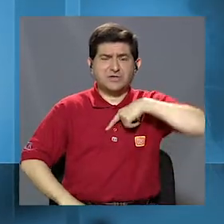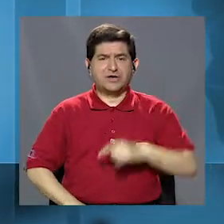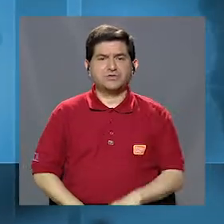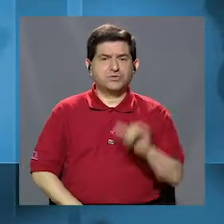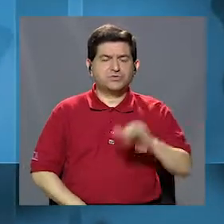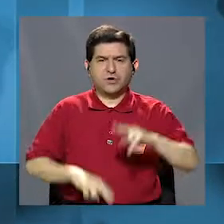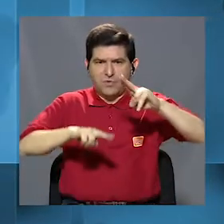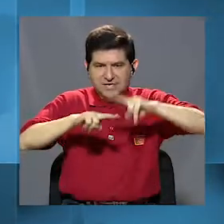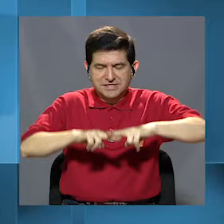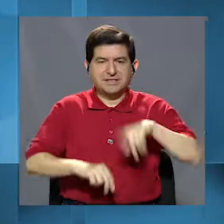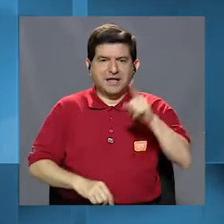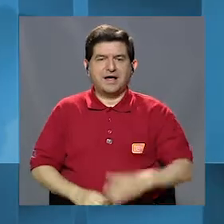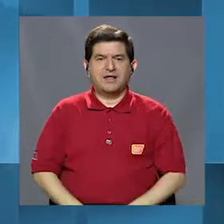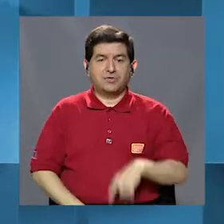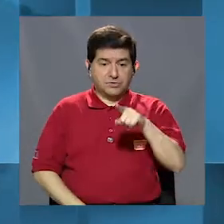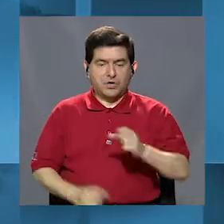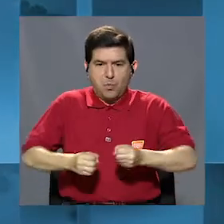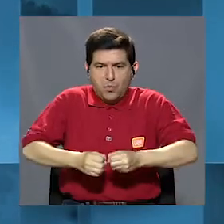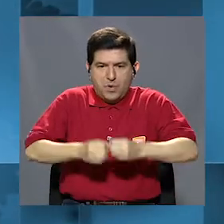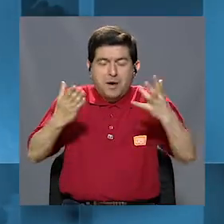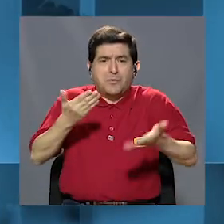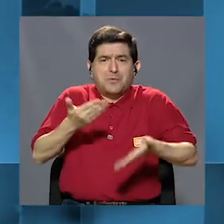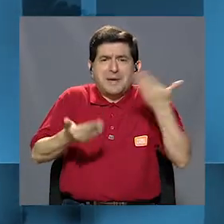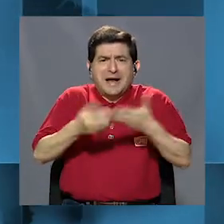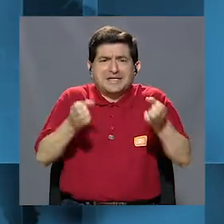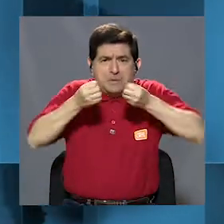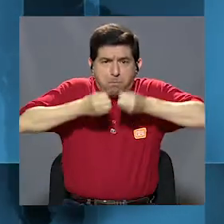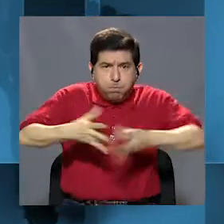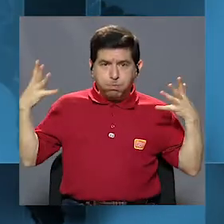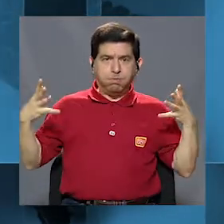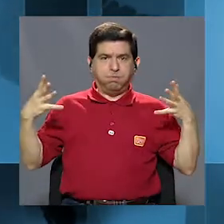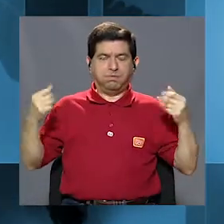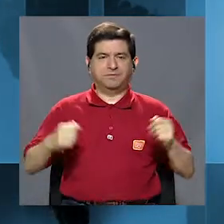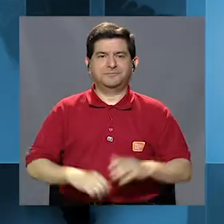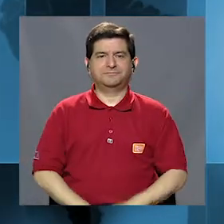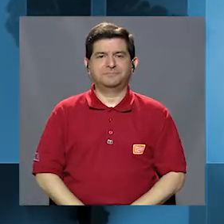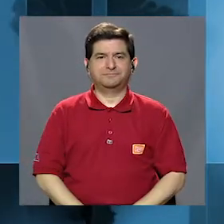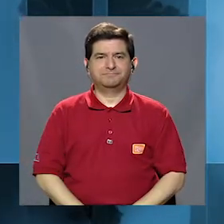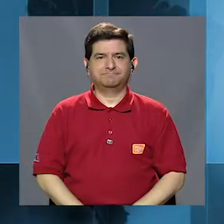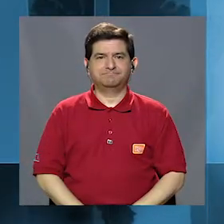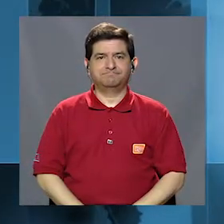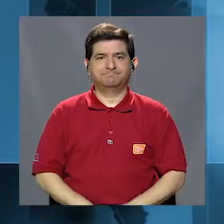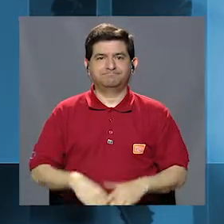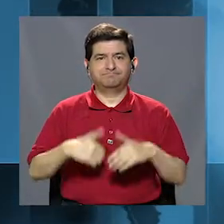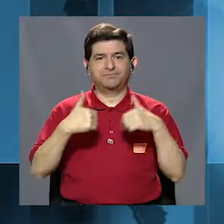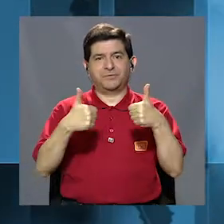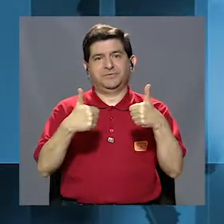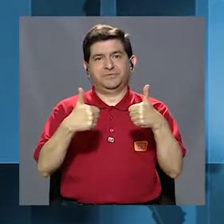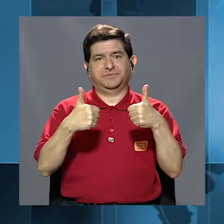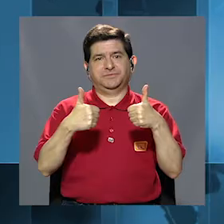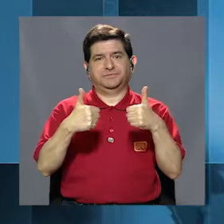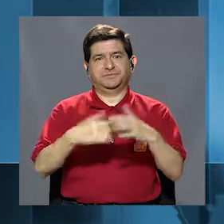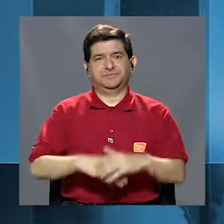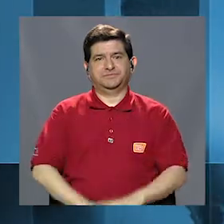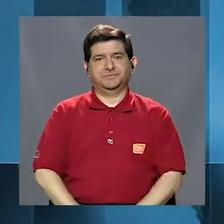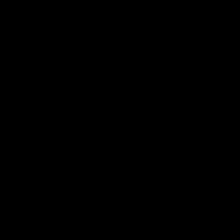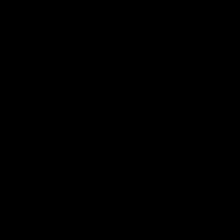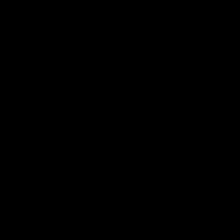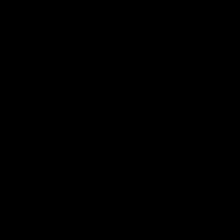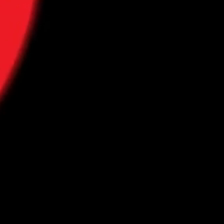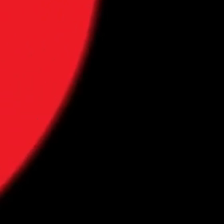estar sentados sobre una bomba a punto de estallar. Pura vida.